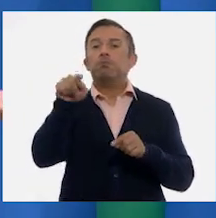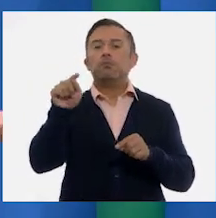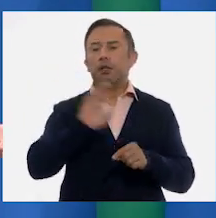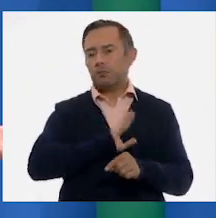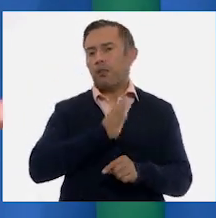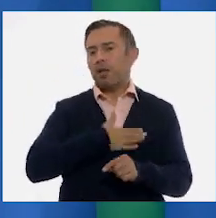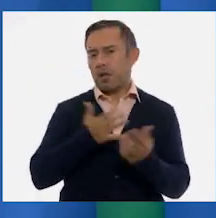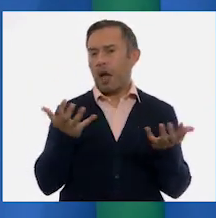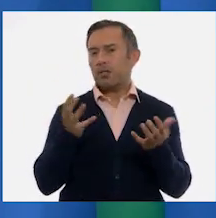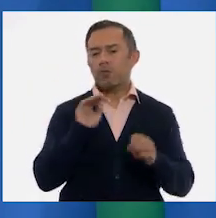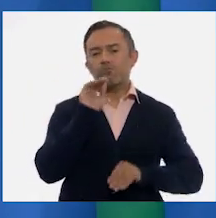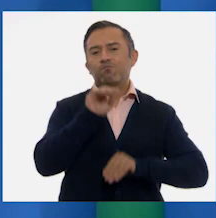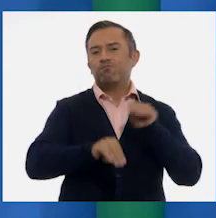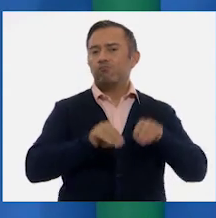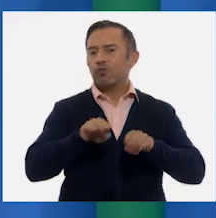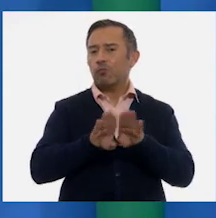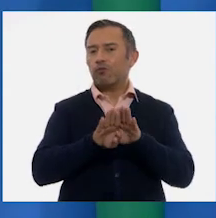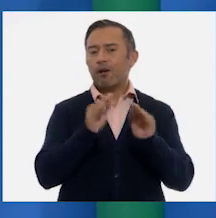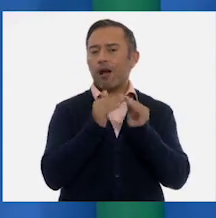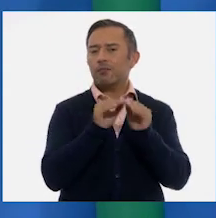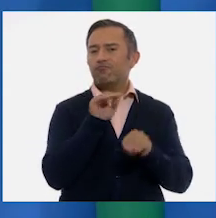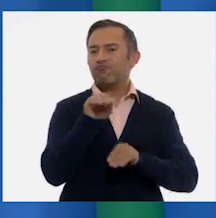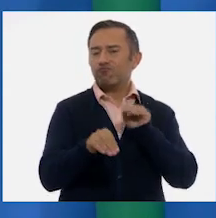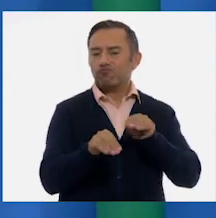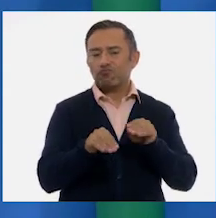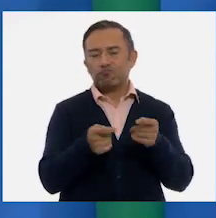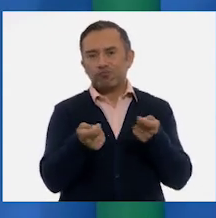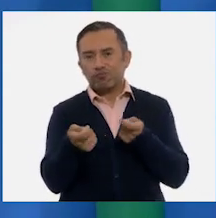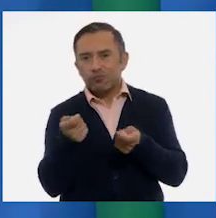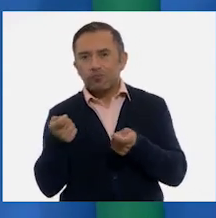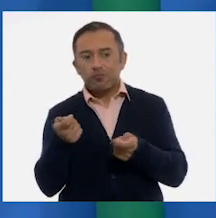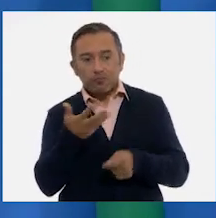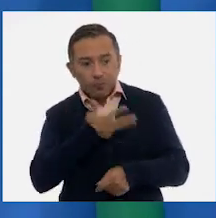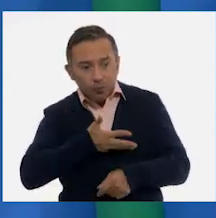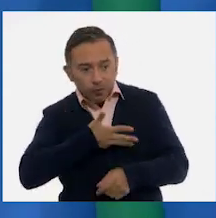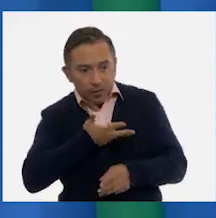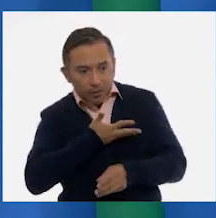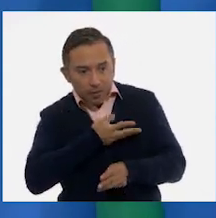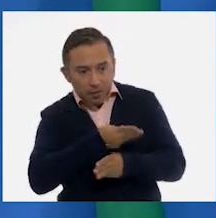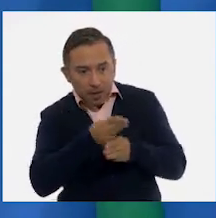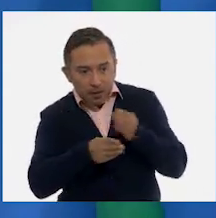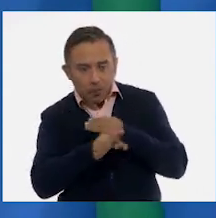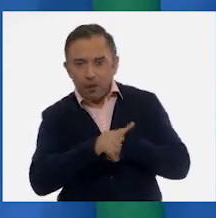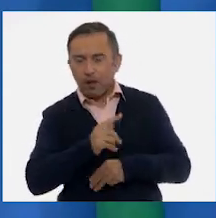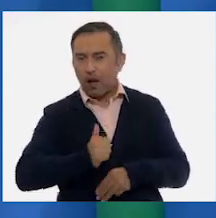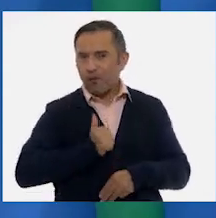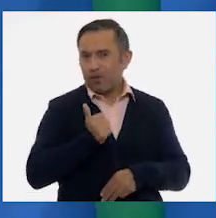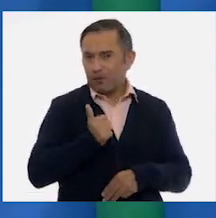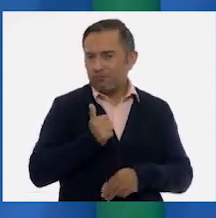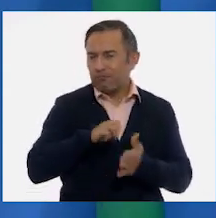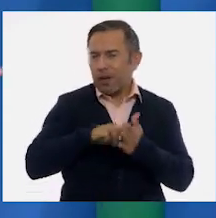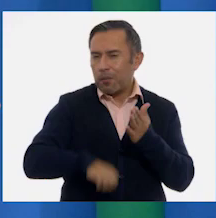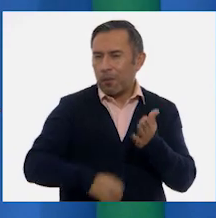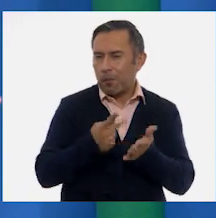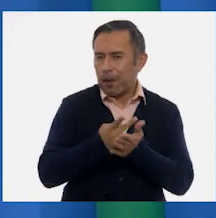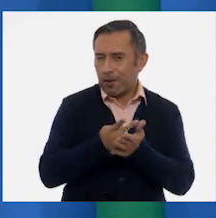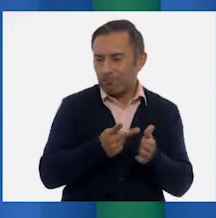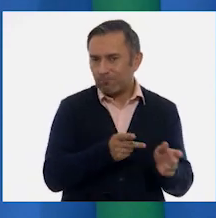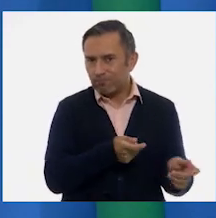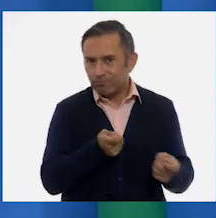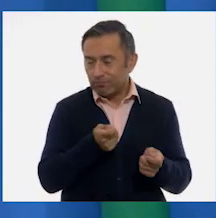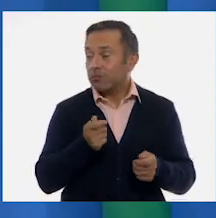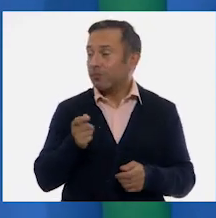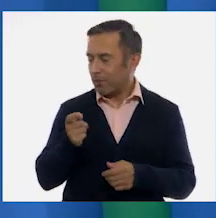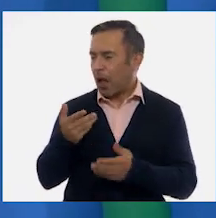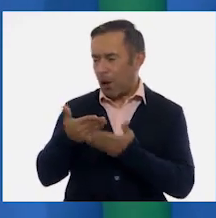lugares donde vivir y controlar los recursos materiales, como la plata. Entonces, por favor, Juan Carlos, ayúdame a pegar la segunda consecuencia